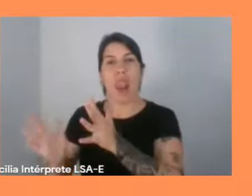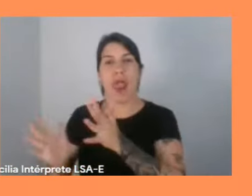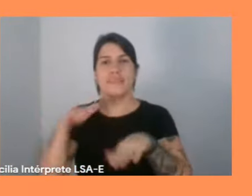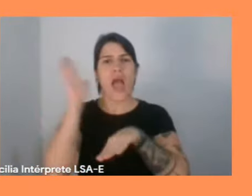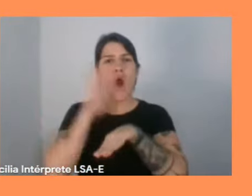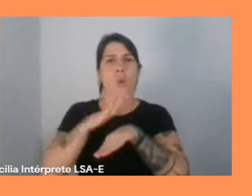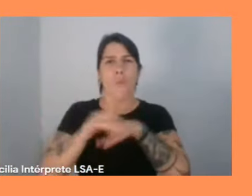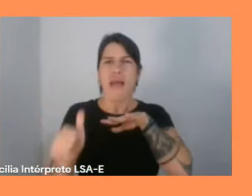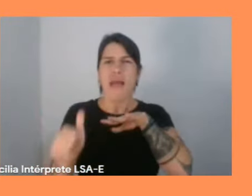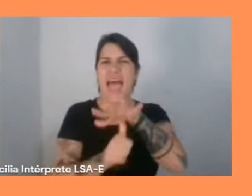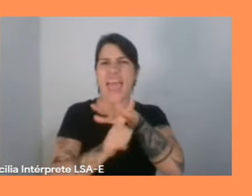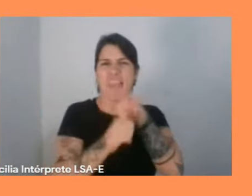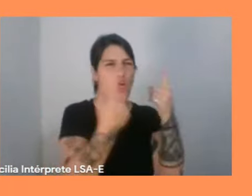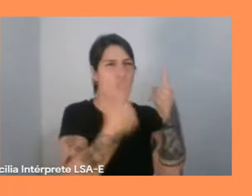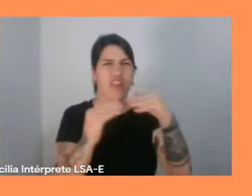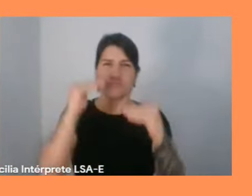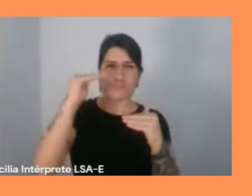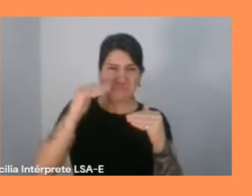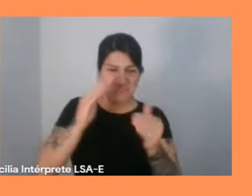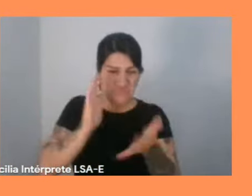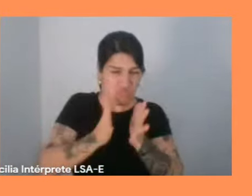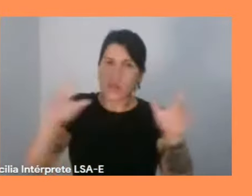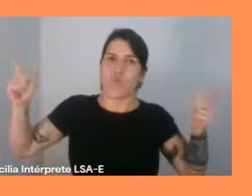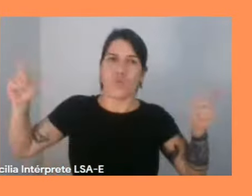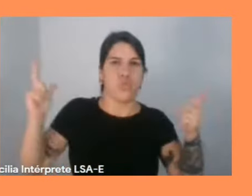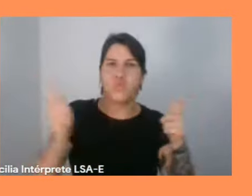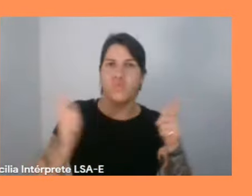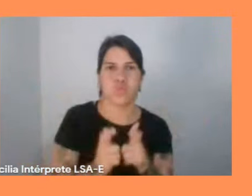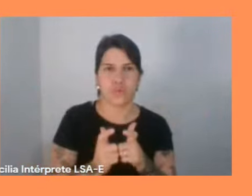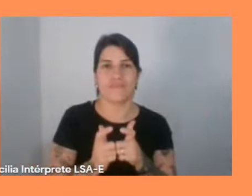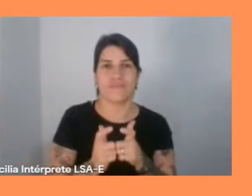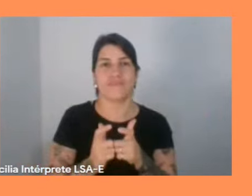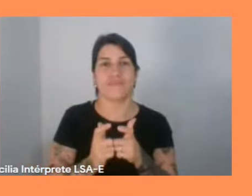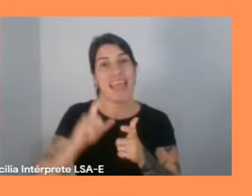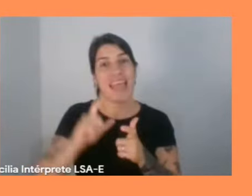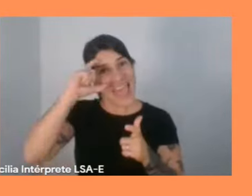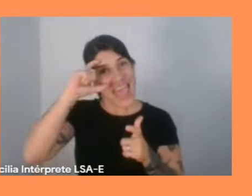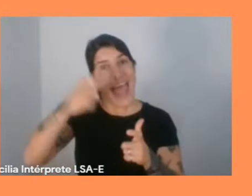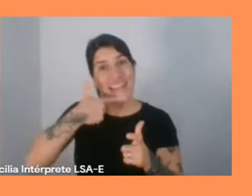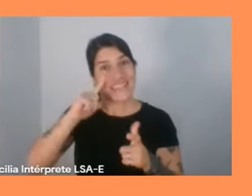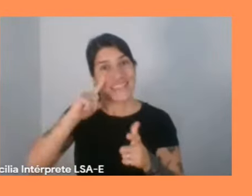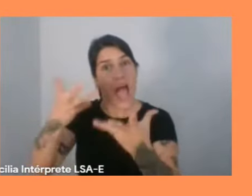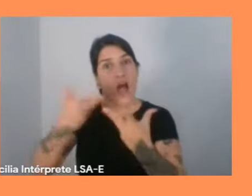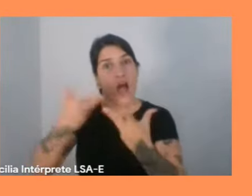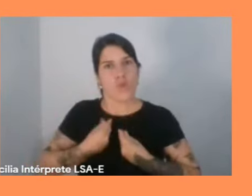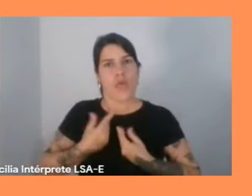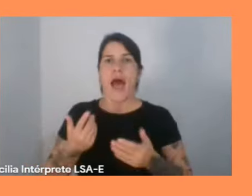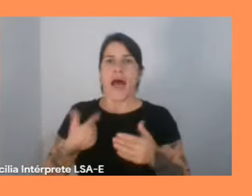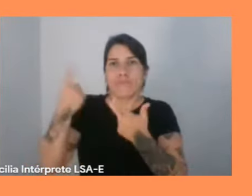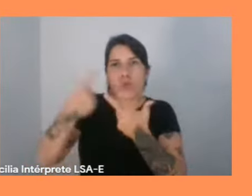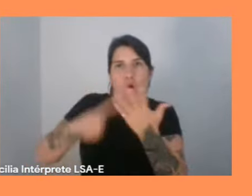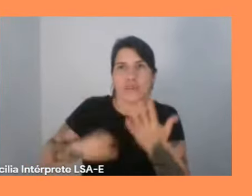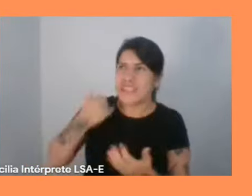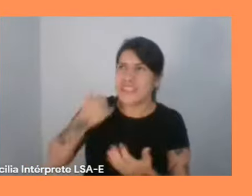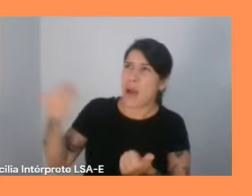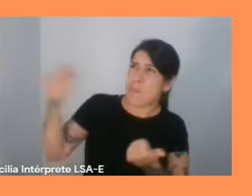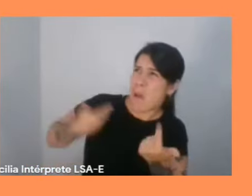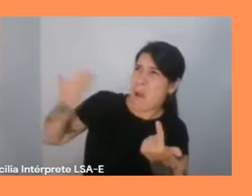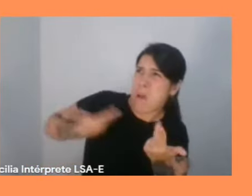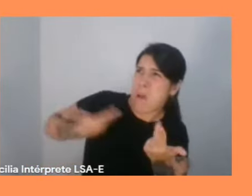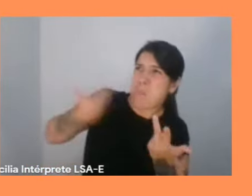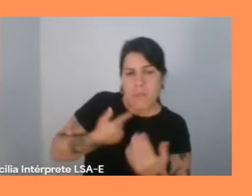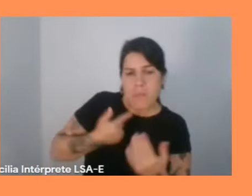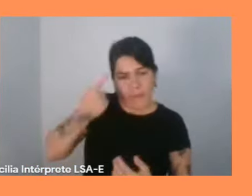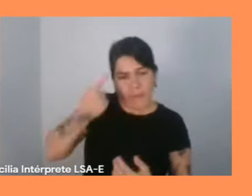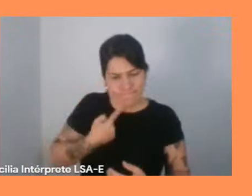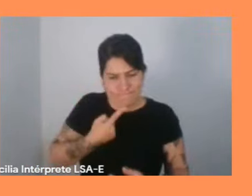palabras las violencias que se ejercen en todos los ámbitos de las relaciones sociales por razones de género. Desde las más